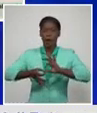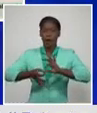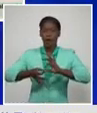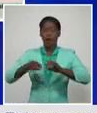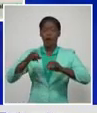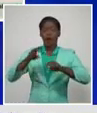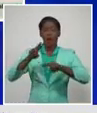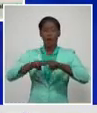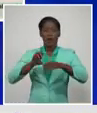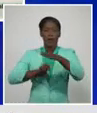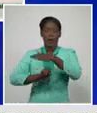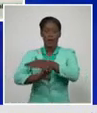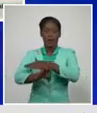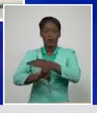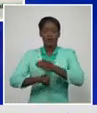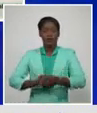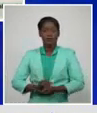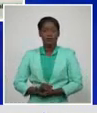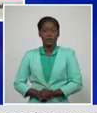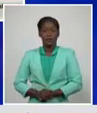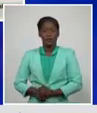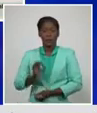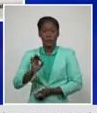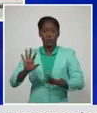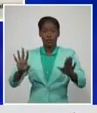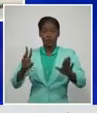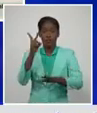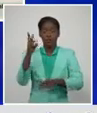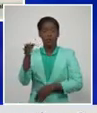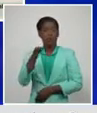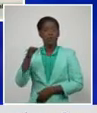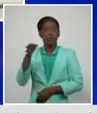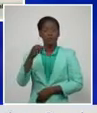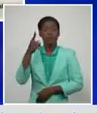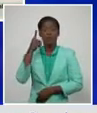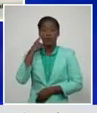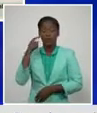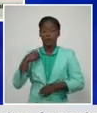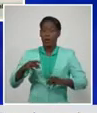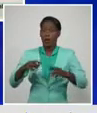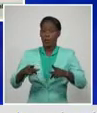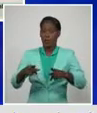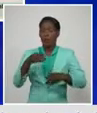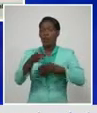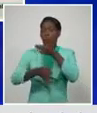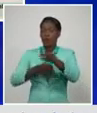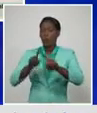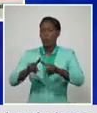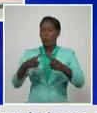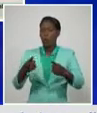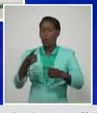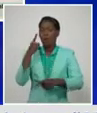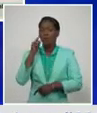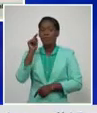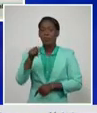del Este. En estos 12 municipios, reitero, se concentra